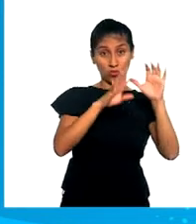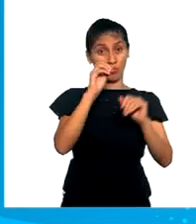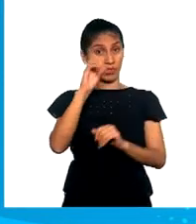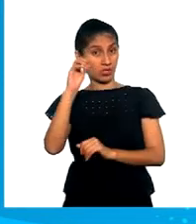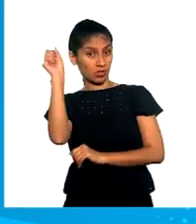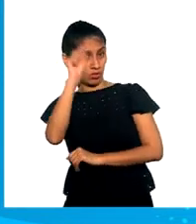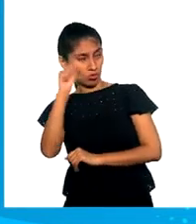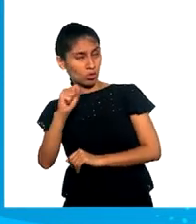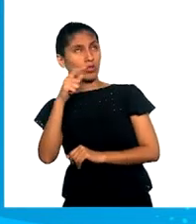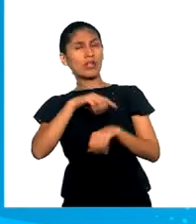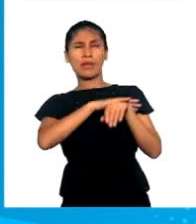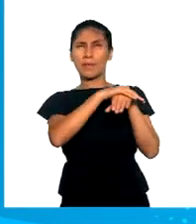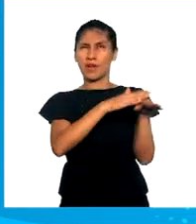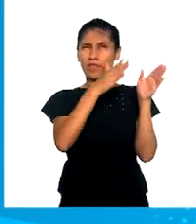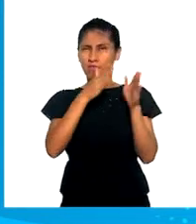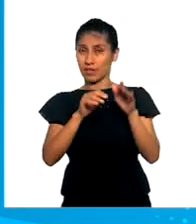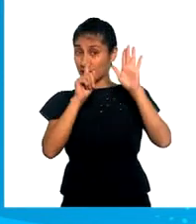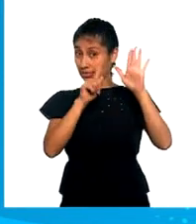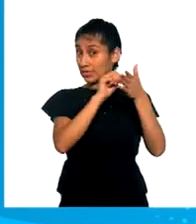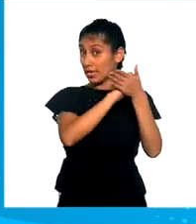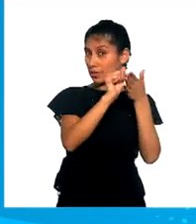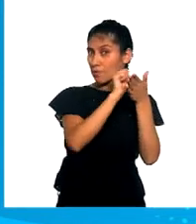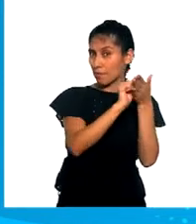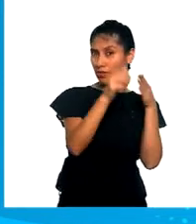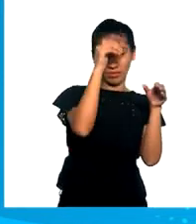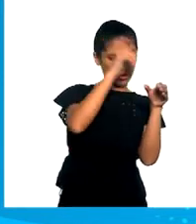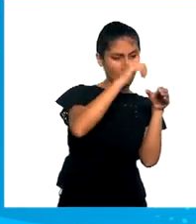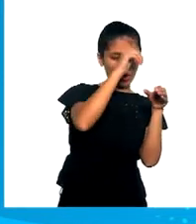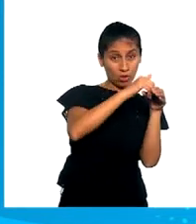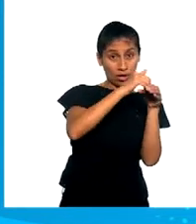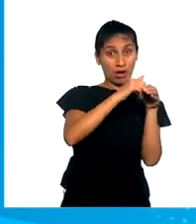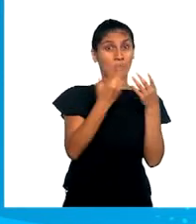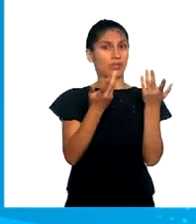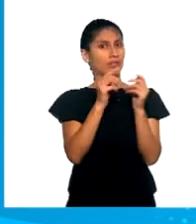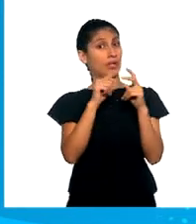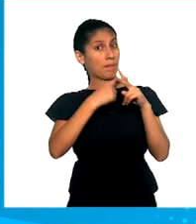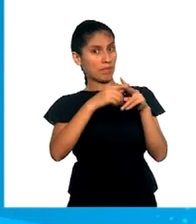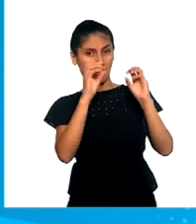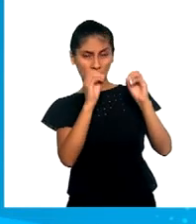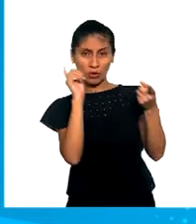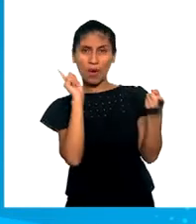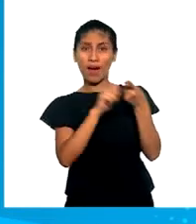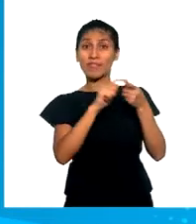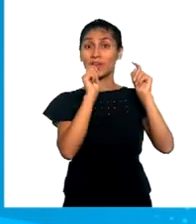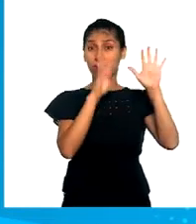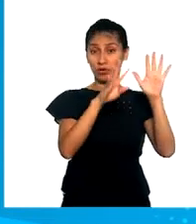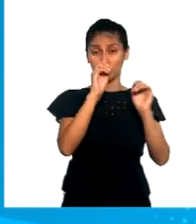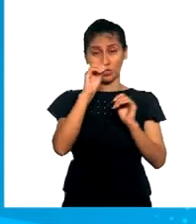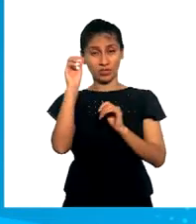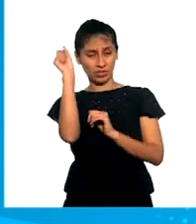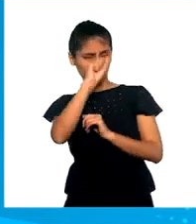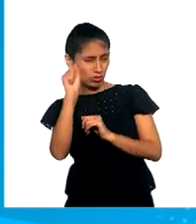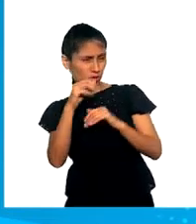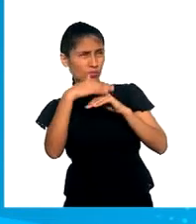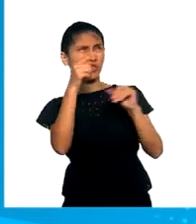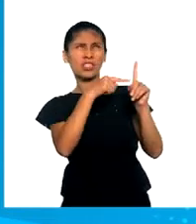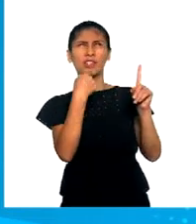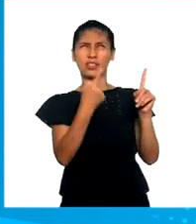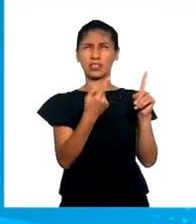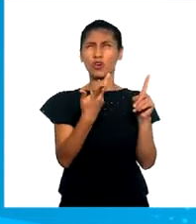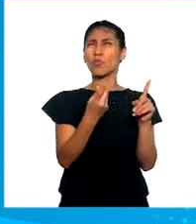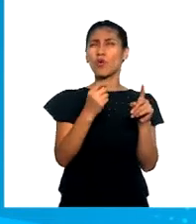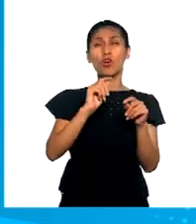meses aplica sus conocimientos matemáticos para saber cuánto debe ahorrar cada mes o quincena y tiene como resultado